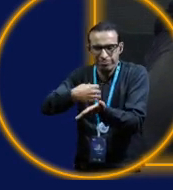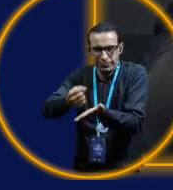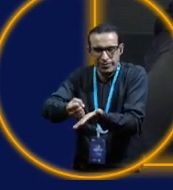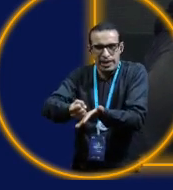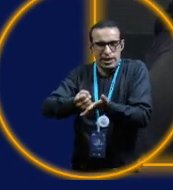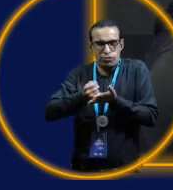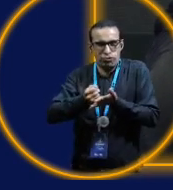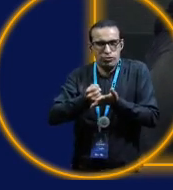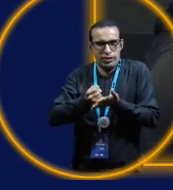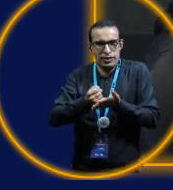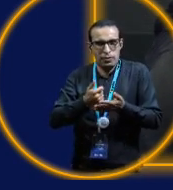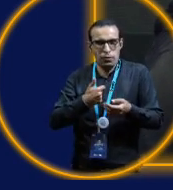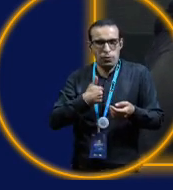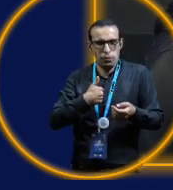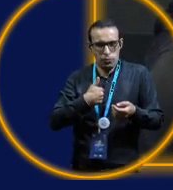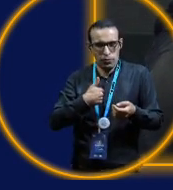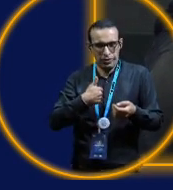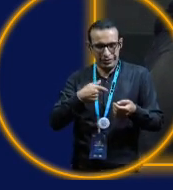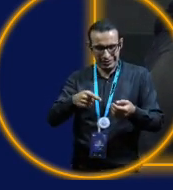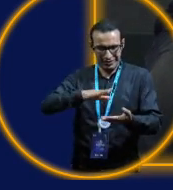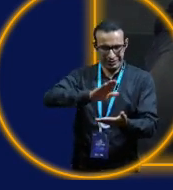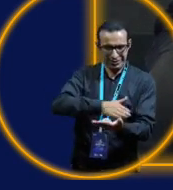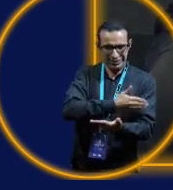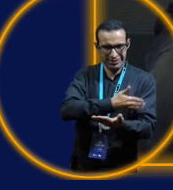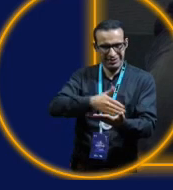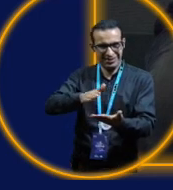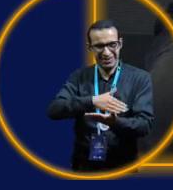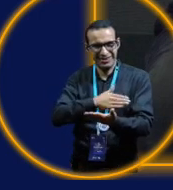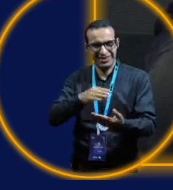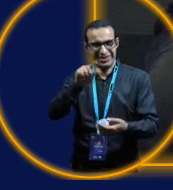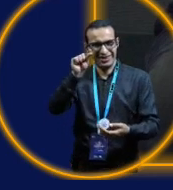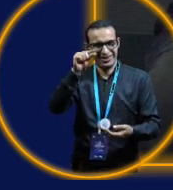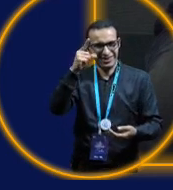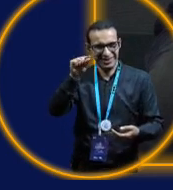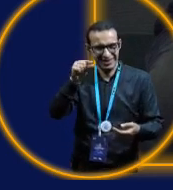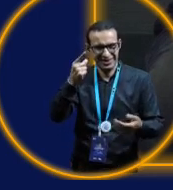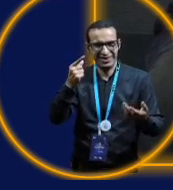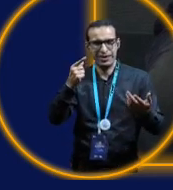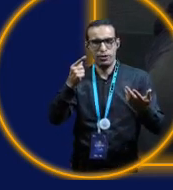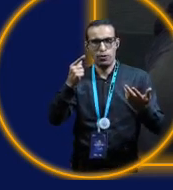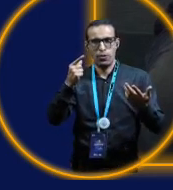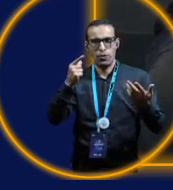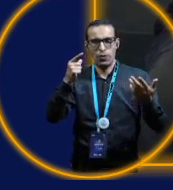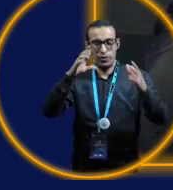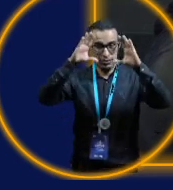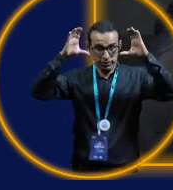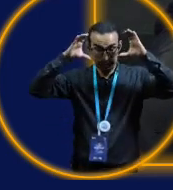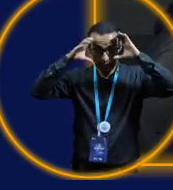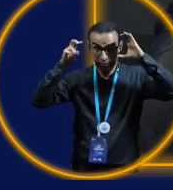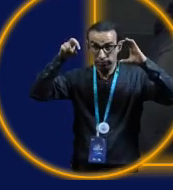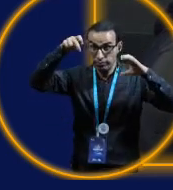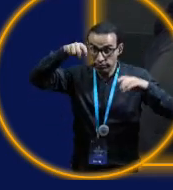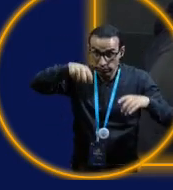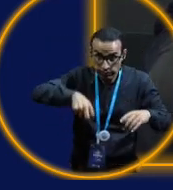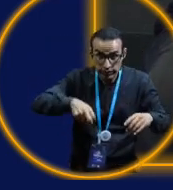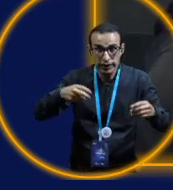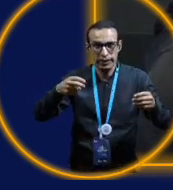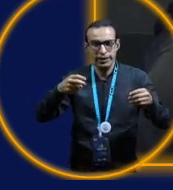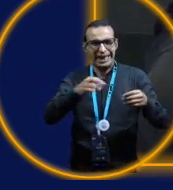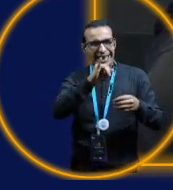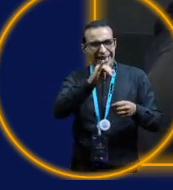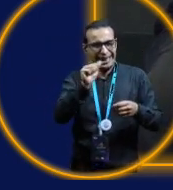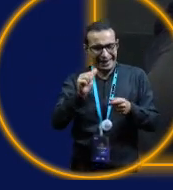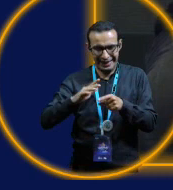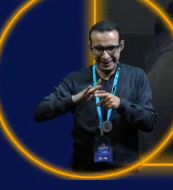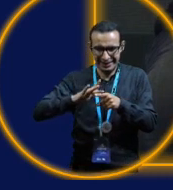artist to find their digital in All the Tools like the Met to Connect with Our audience To